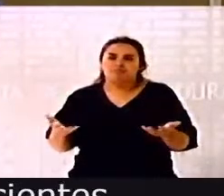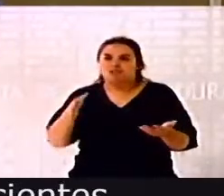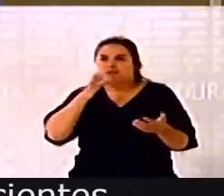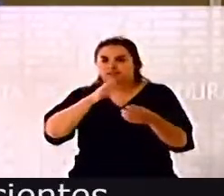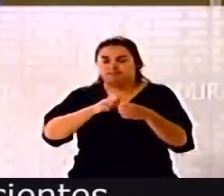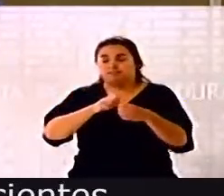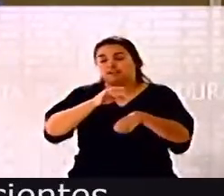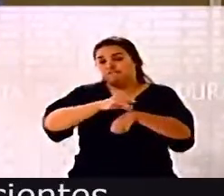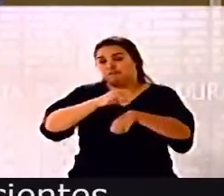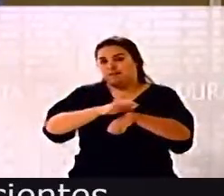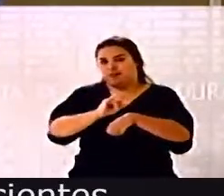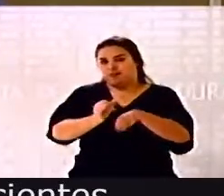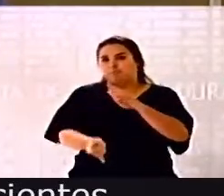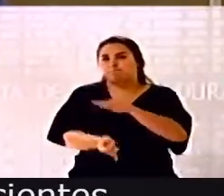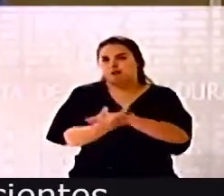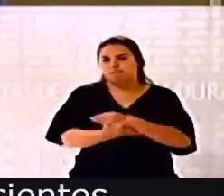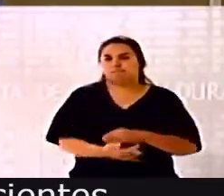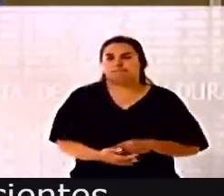COVID-19.